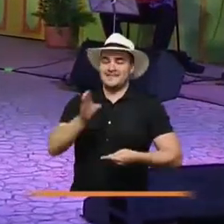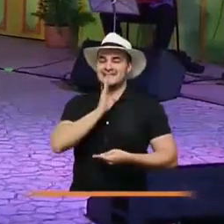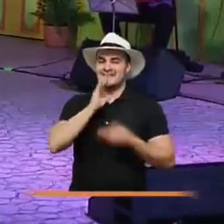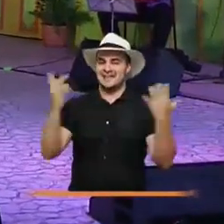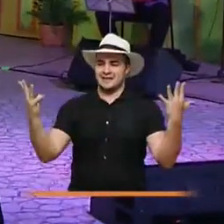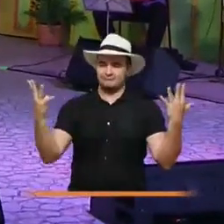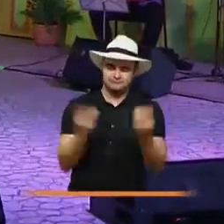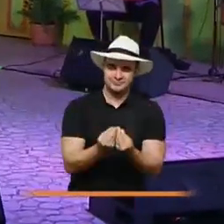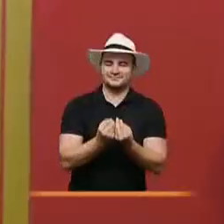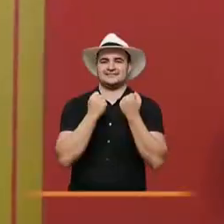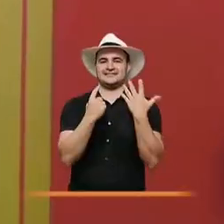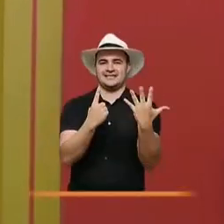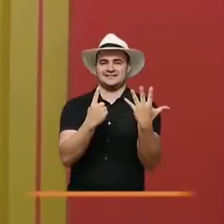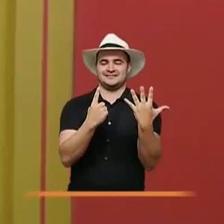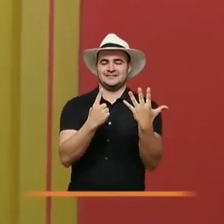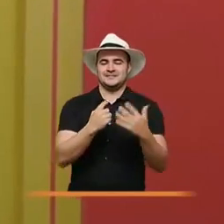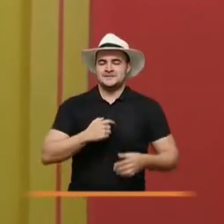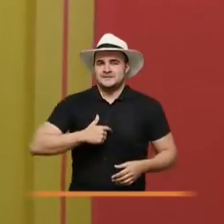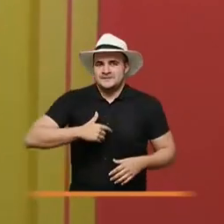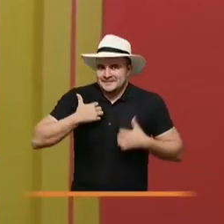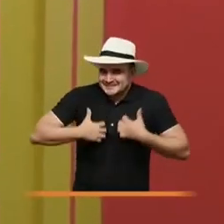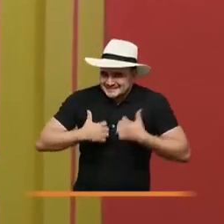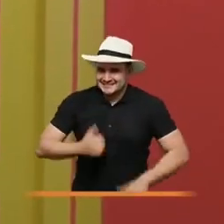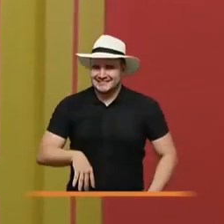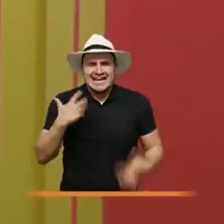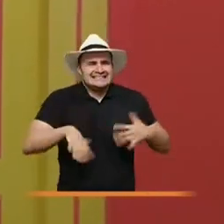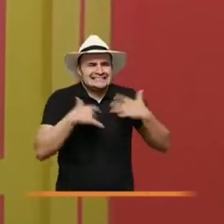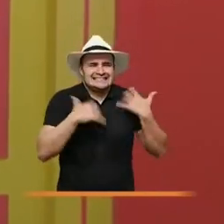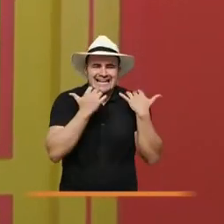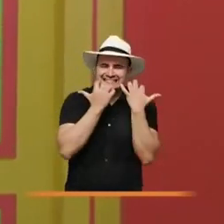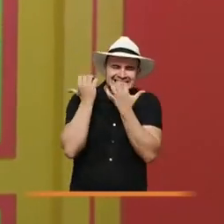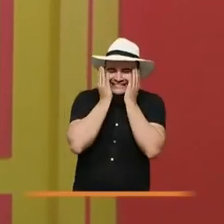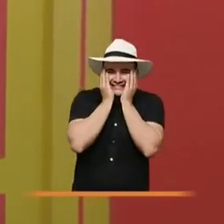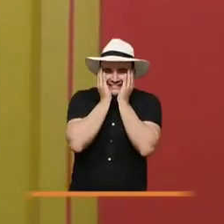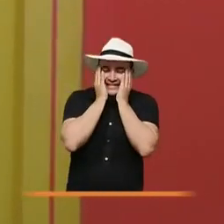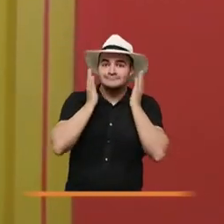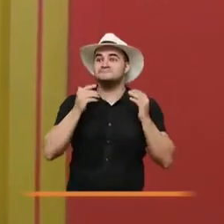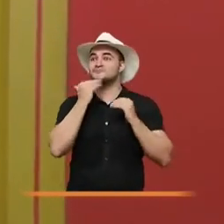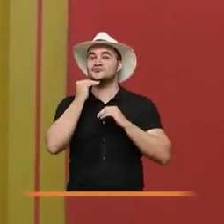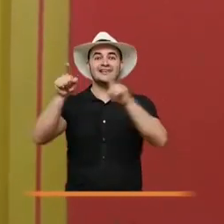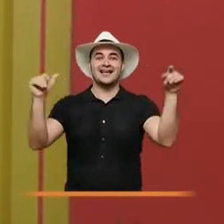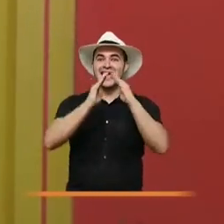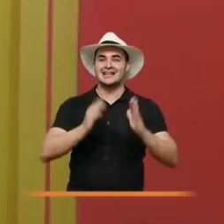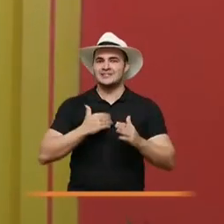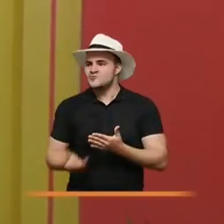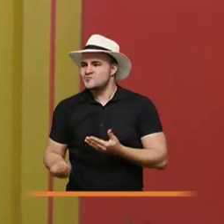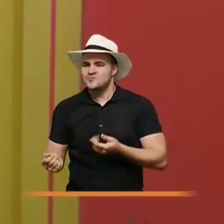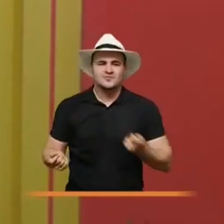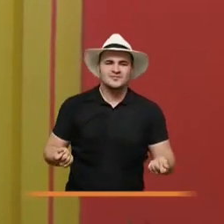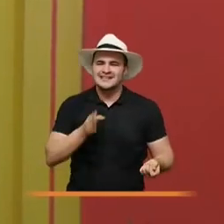calificador voy a mencionar seis nombres qué susto de nervios allá en la casa todos deben estar haciendo las apuestas